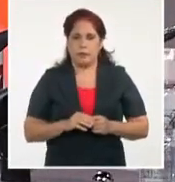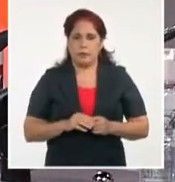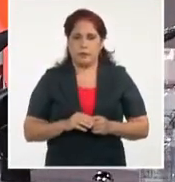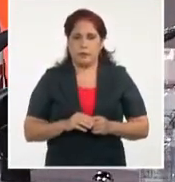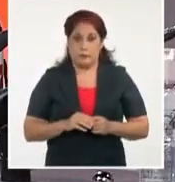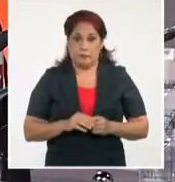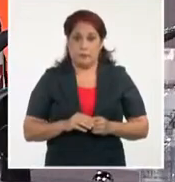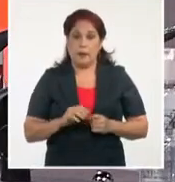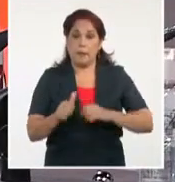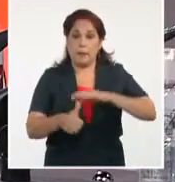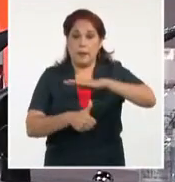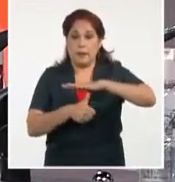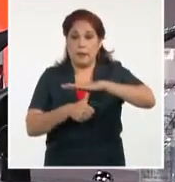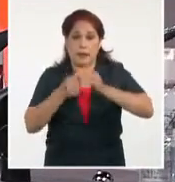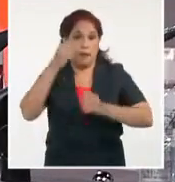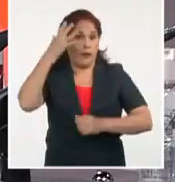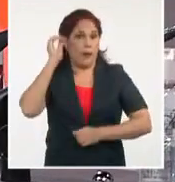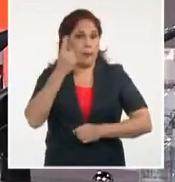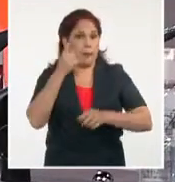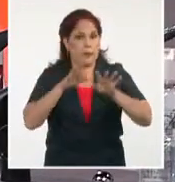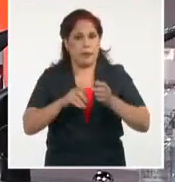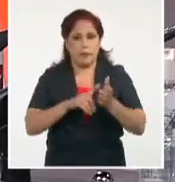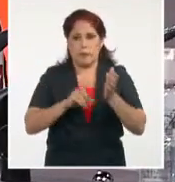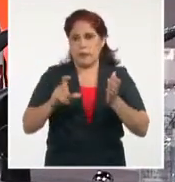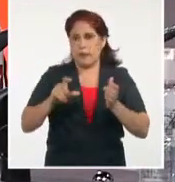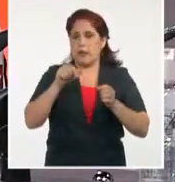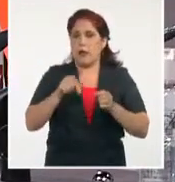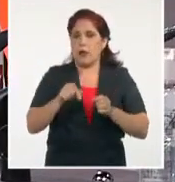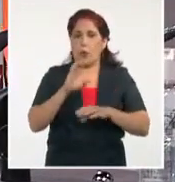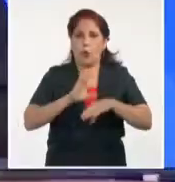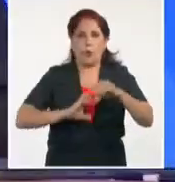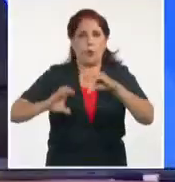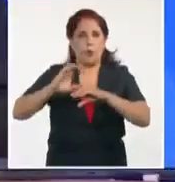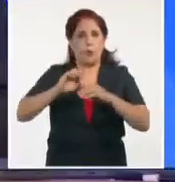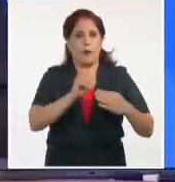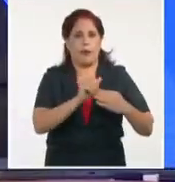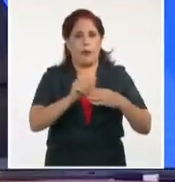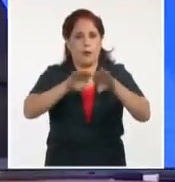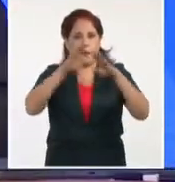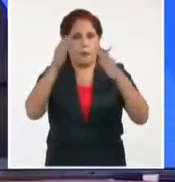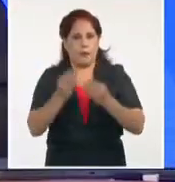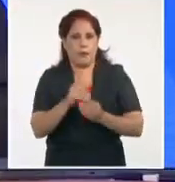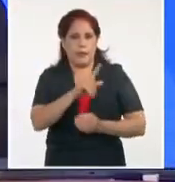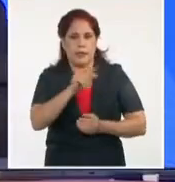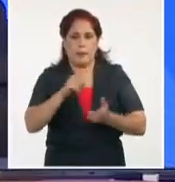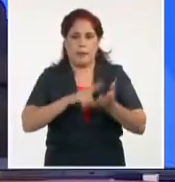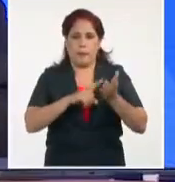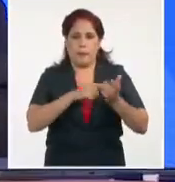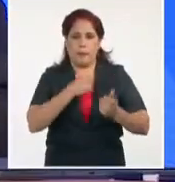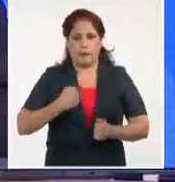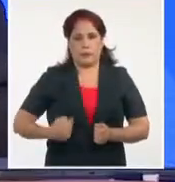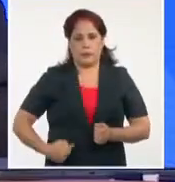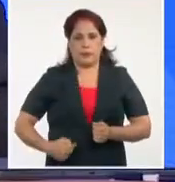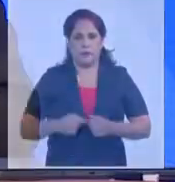El presidente Díaz-Canel, primer secretario del partido, hoy en una cumbre de líderes mundiales por el centenario del Partido Comunista Chino.